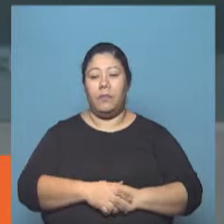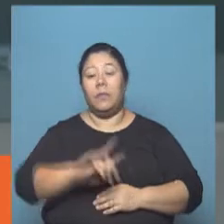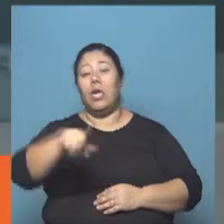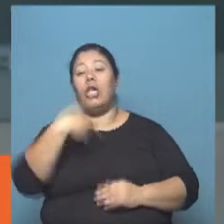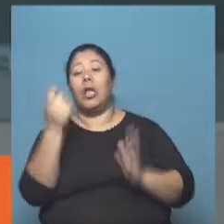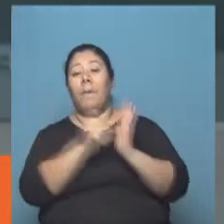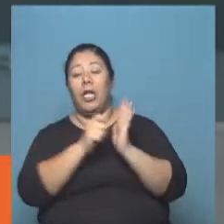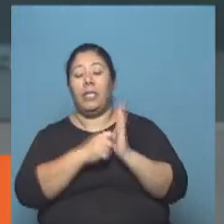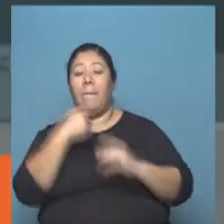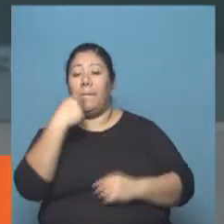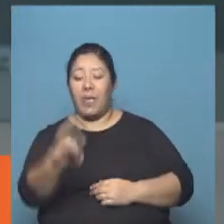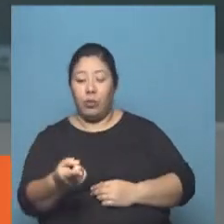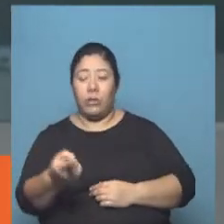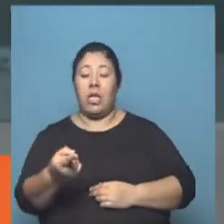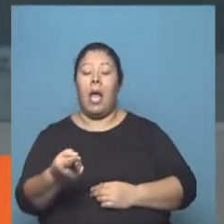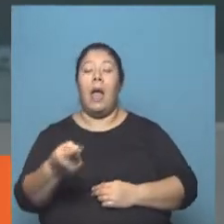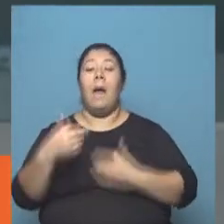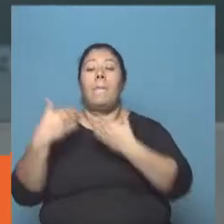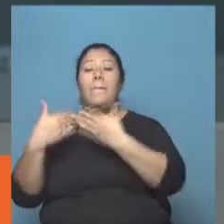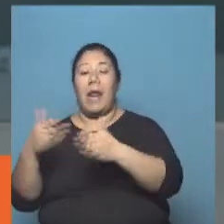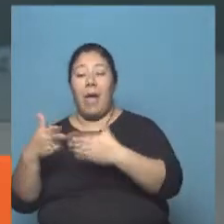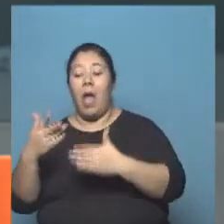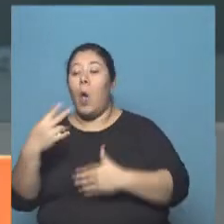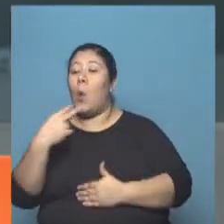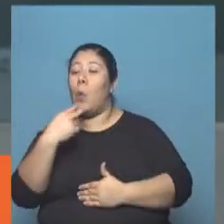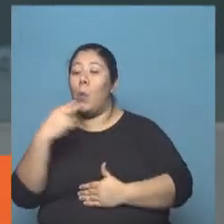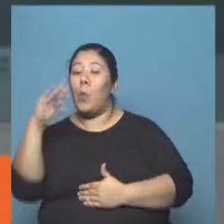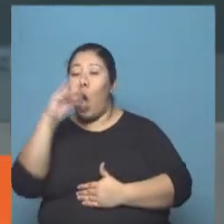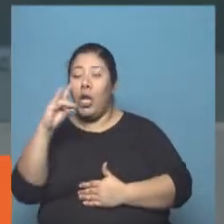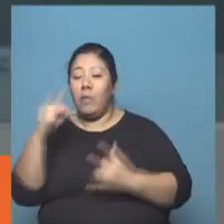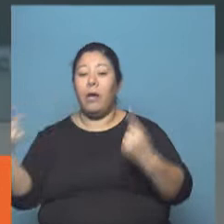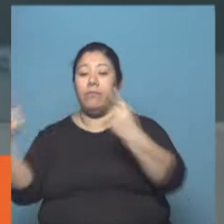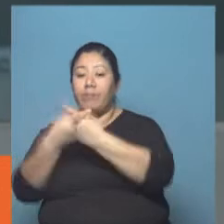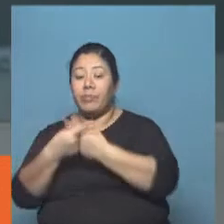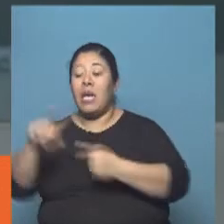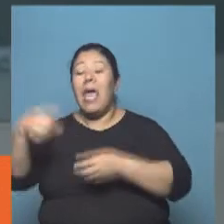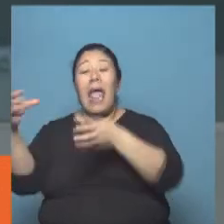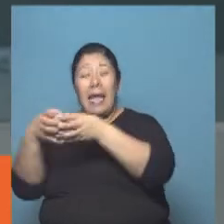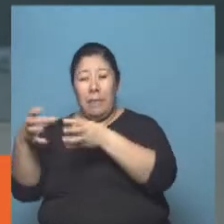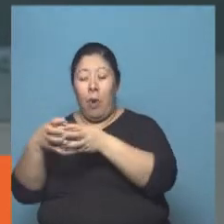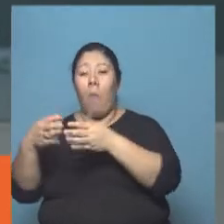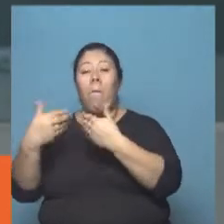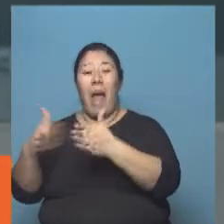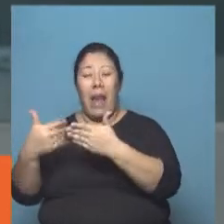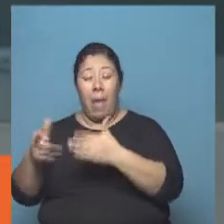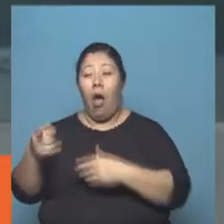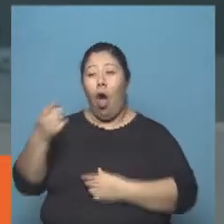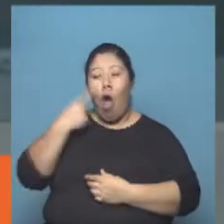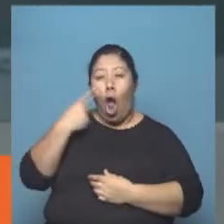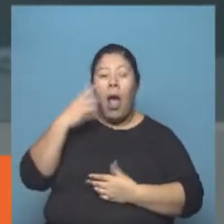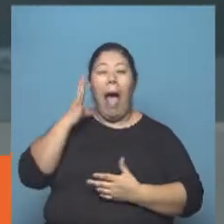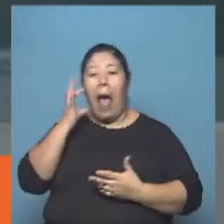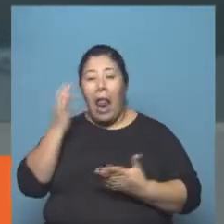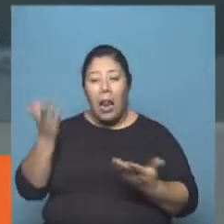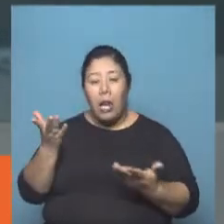Aparte del partido de Panamá-Bolivia de esta Copa Oro, ¿qué tanto conoce el Panamá de este rival que va a enfrentar mañana? Y precisamente, ¿qué